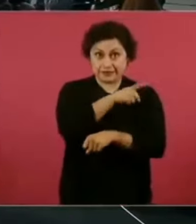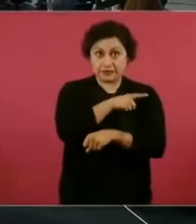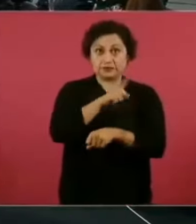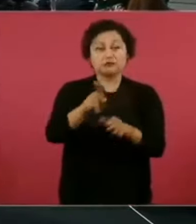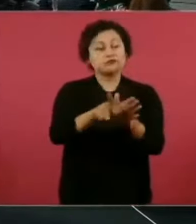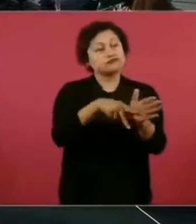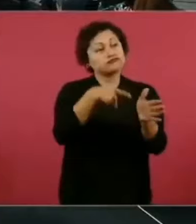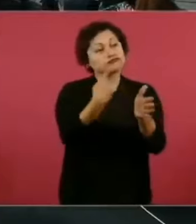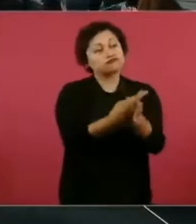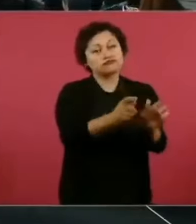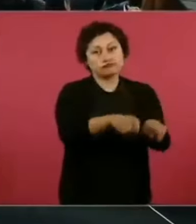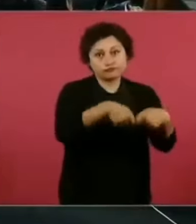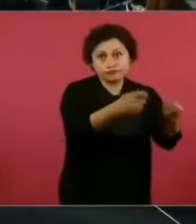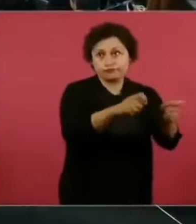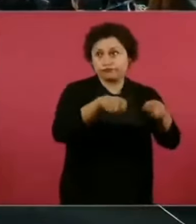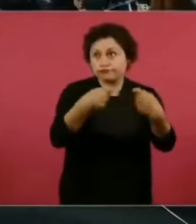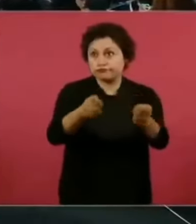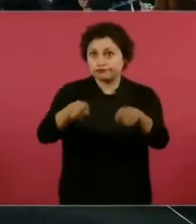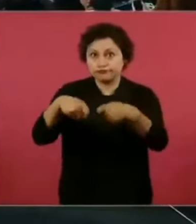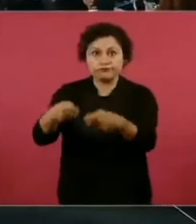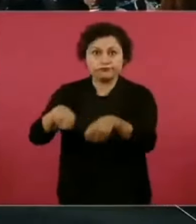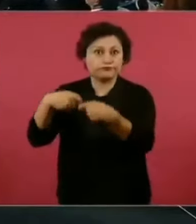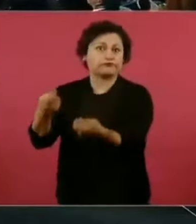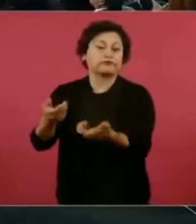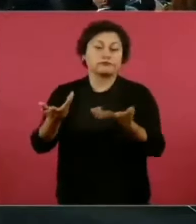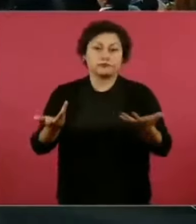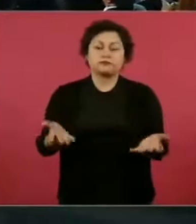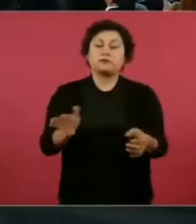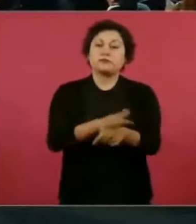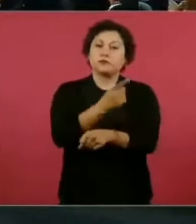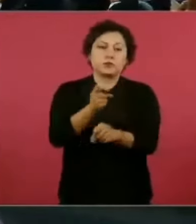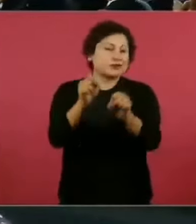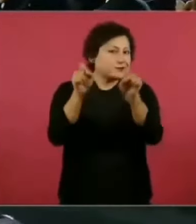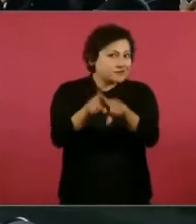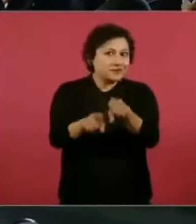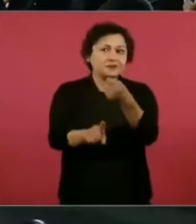Habían miles de trabajadores de la salud